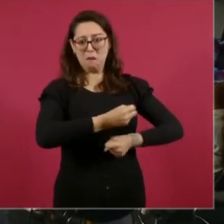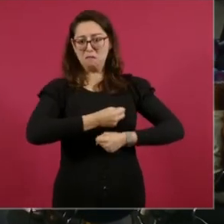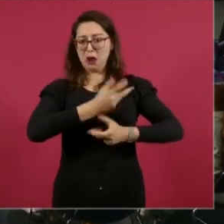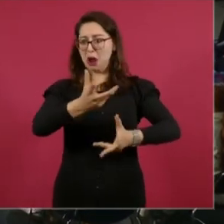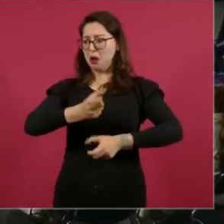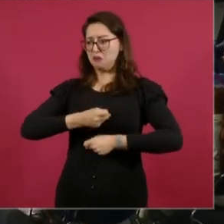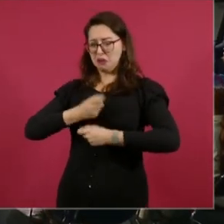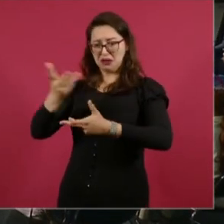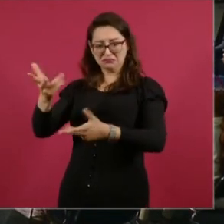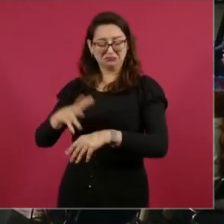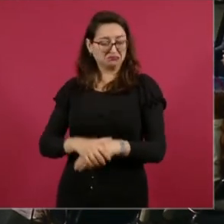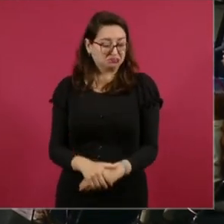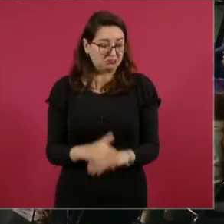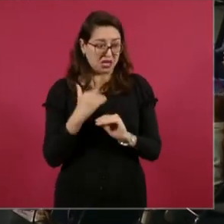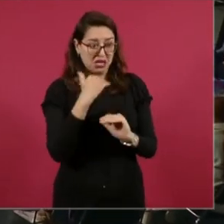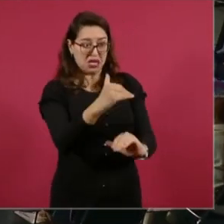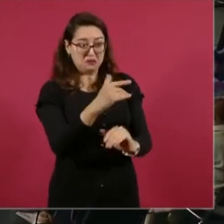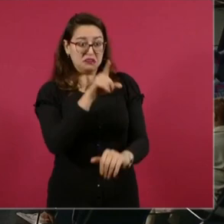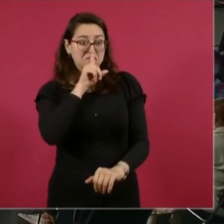ningún límite.